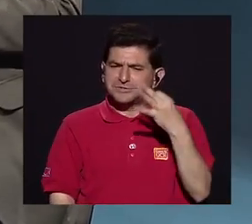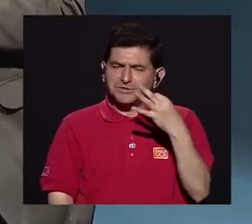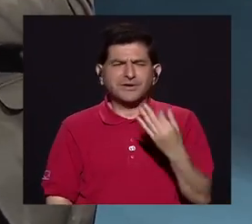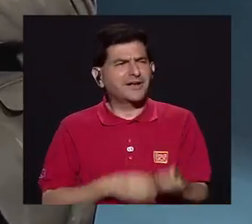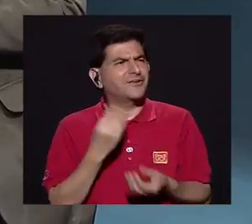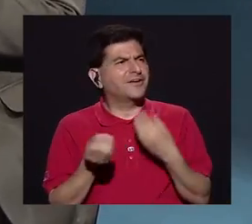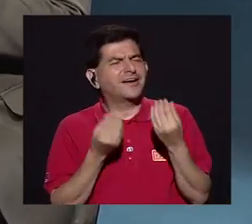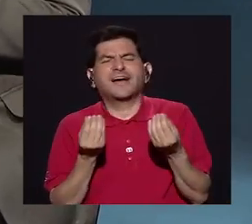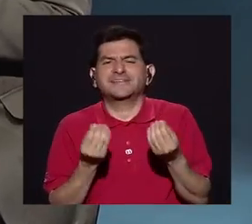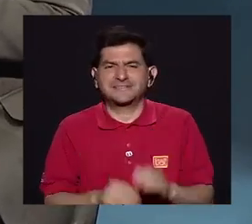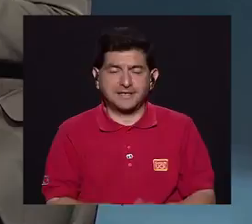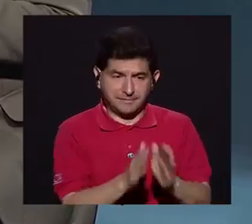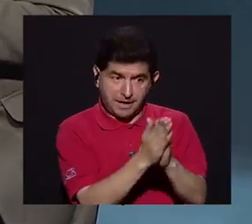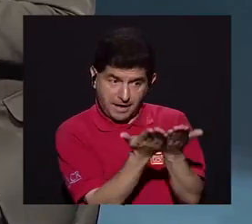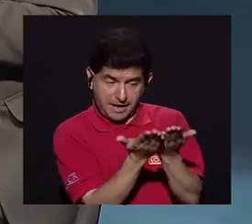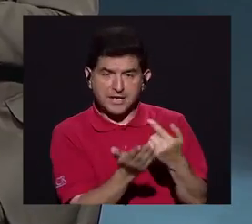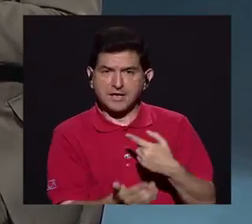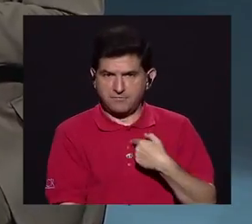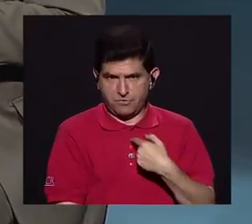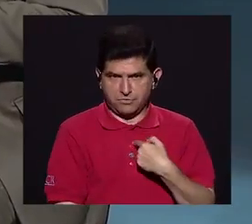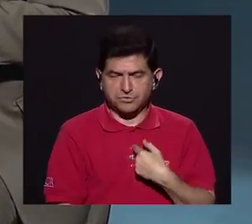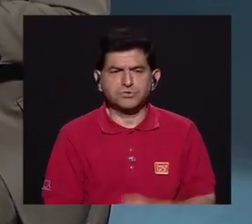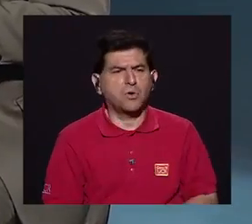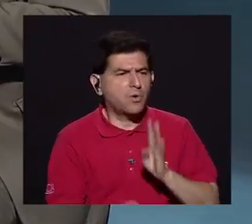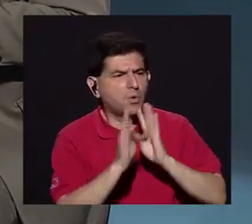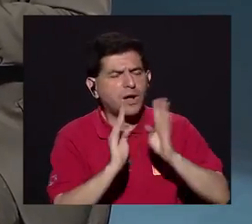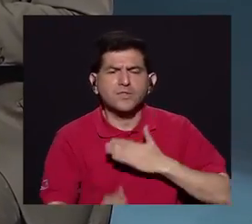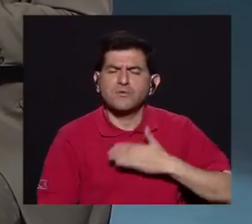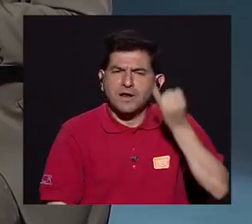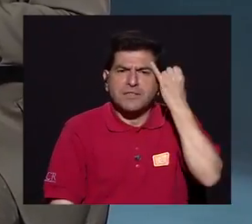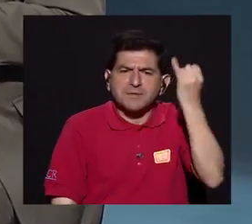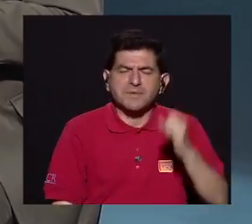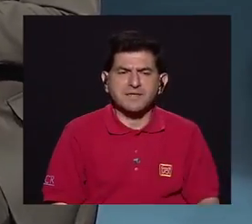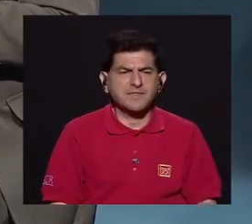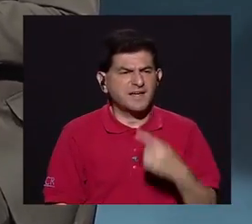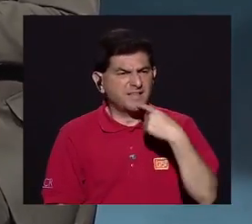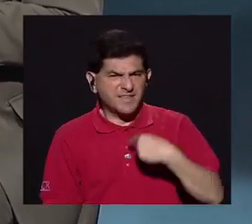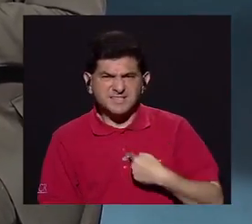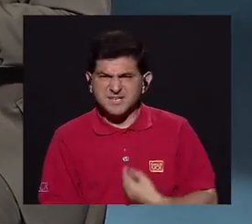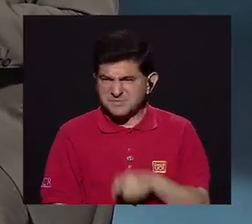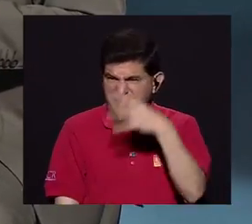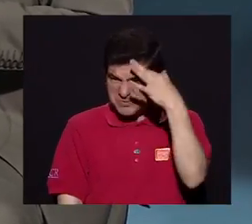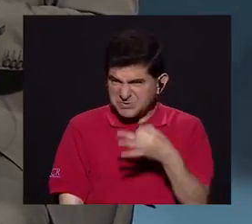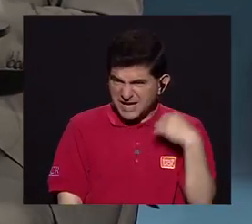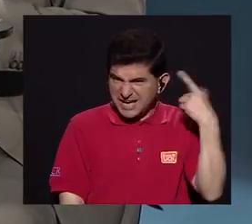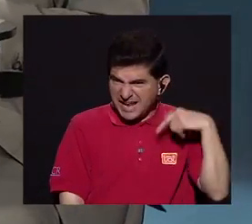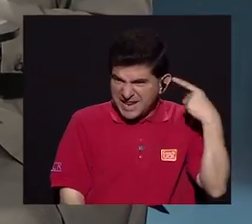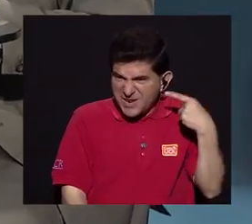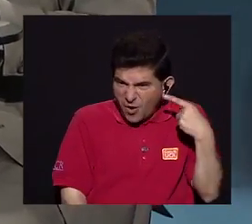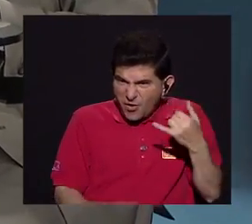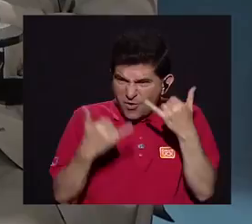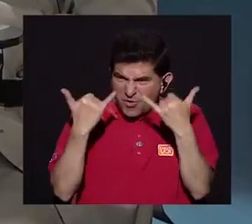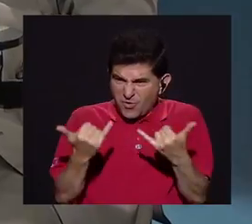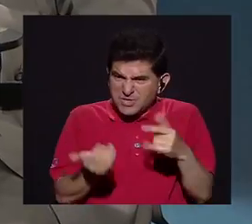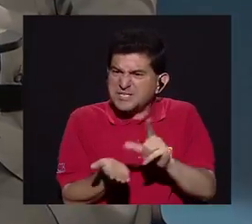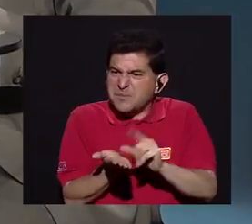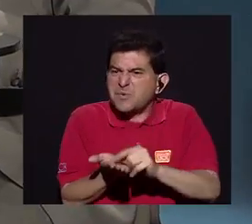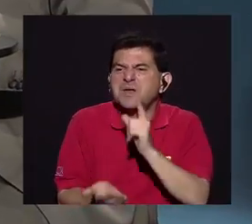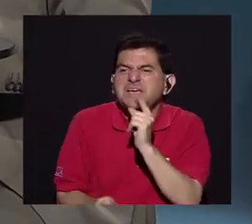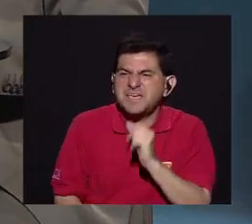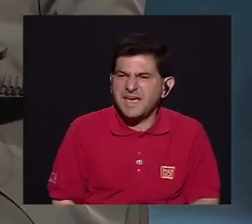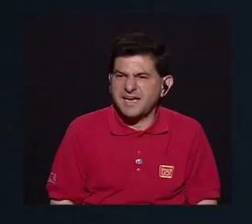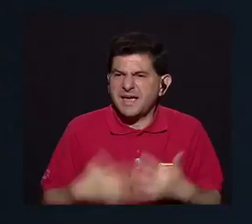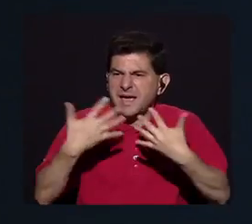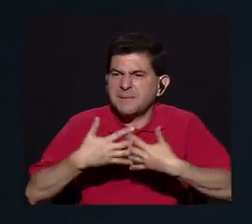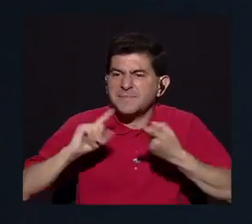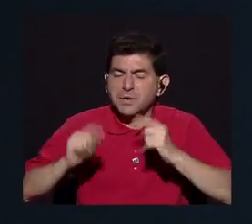¿Qué podemos hacer? Por ejemplo, en el libro, yo cuando llegué y platiqué mi idea del libro, me dijeron, ¿cómo crees? Estás loco. Me dice, ¿ya tienes quien te lo publique? ¿Ya tienes